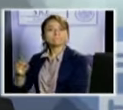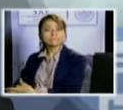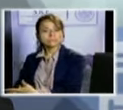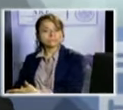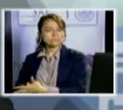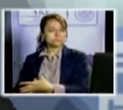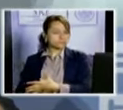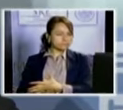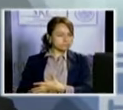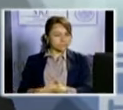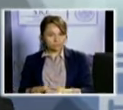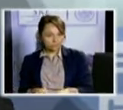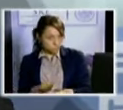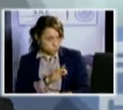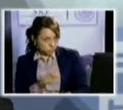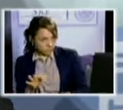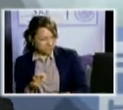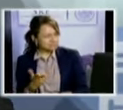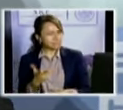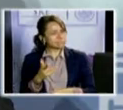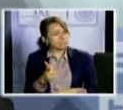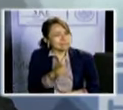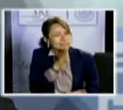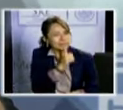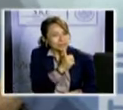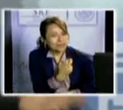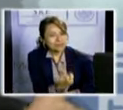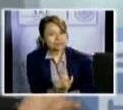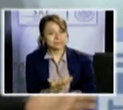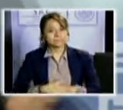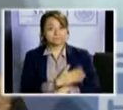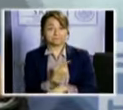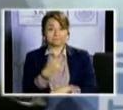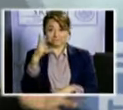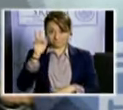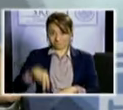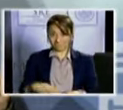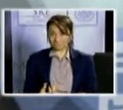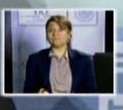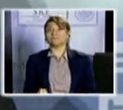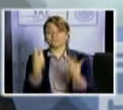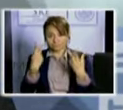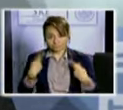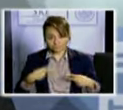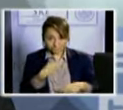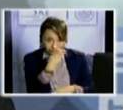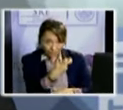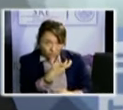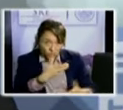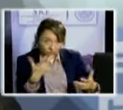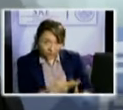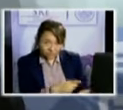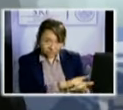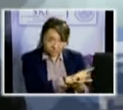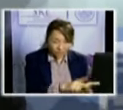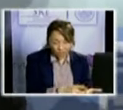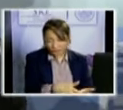muertos, de recursos financieros para un combate, repito, en esos términos de una guerra que no ha